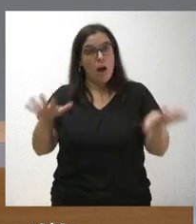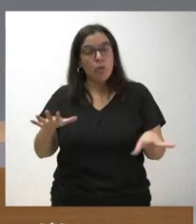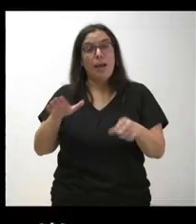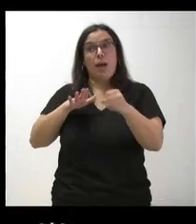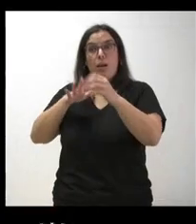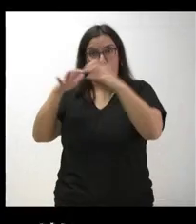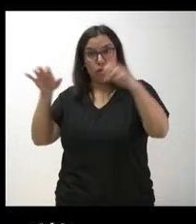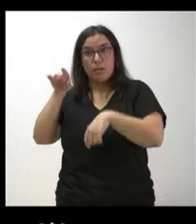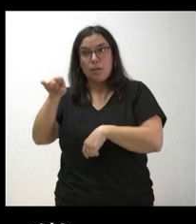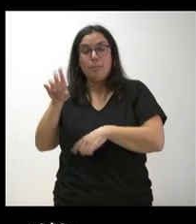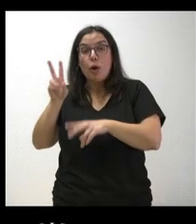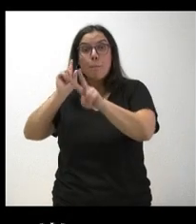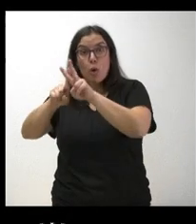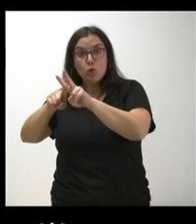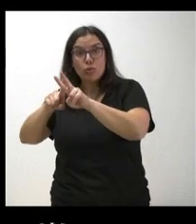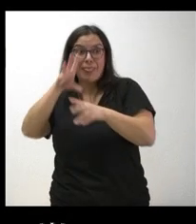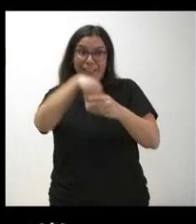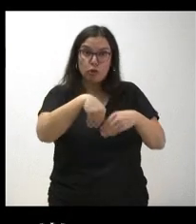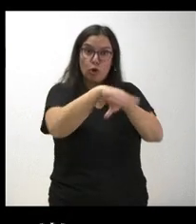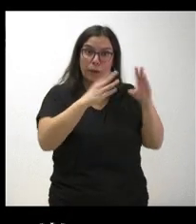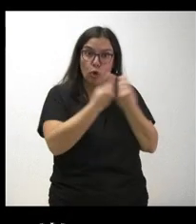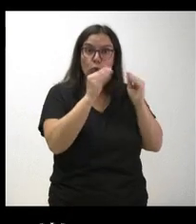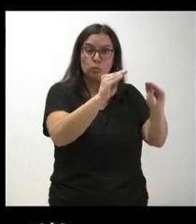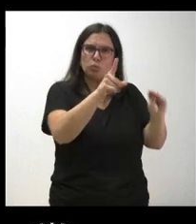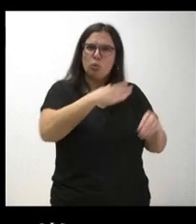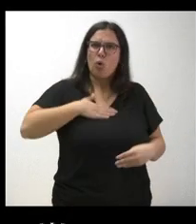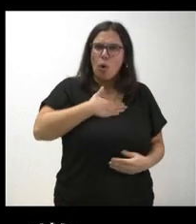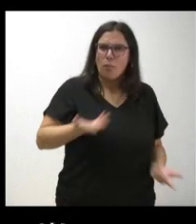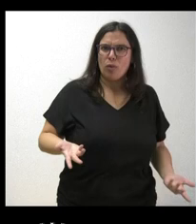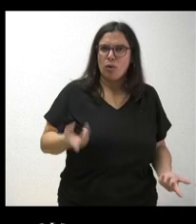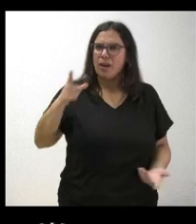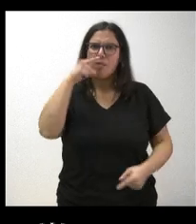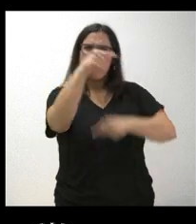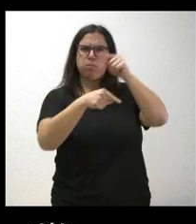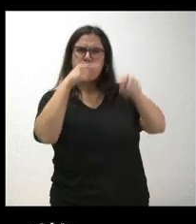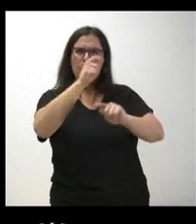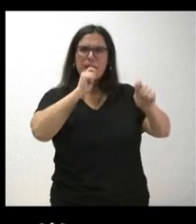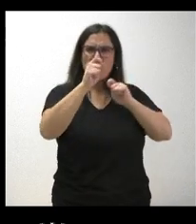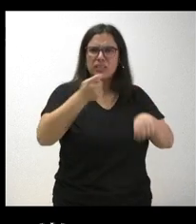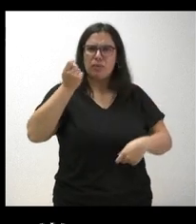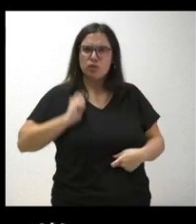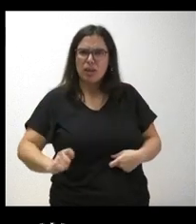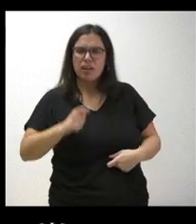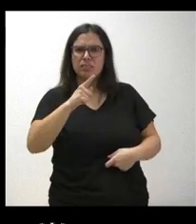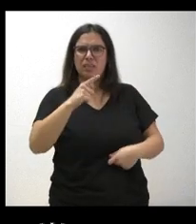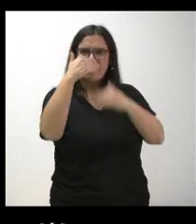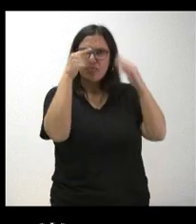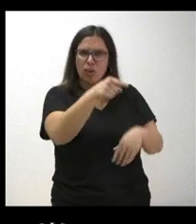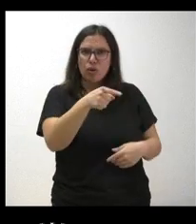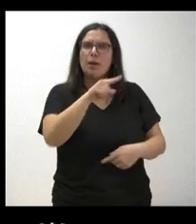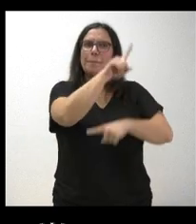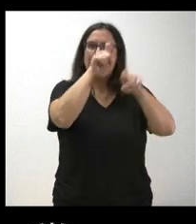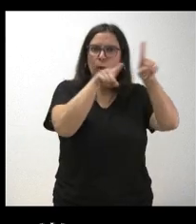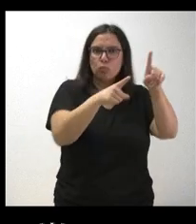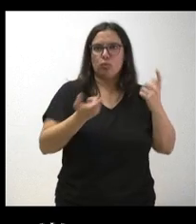vox es su socio de gobierno ustedes se sienten cómodos con el señalamiento que se hace a los periodistas y con el trato que se les está dando esa es la pregunta